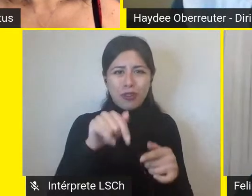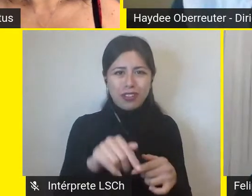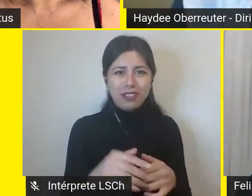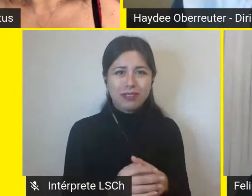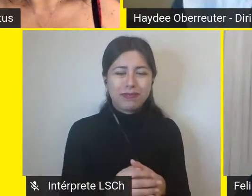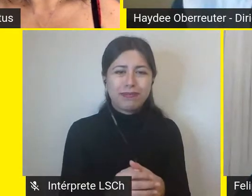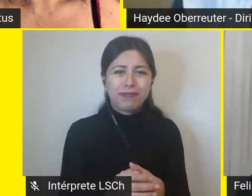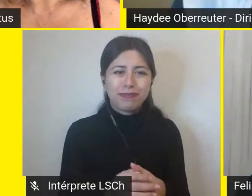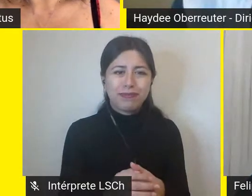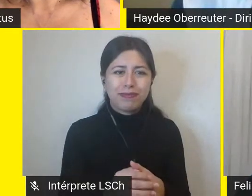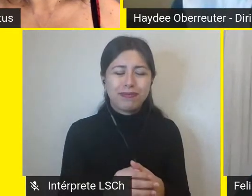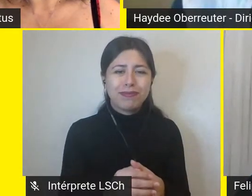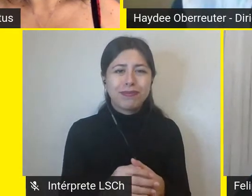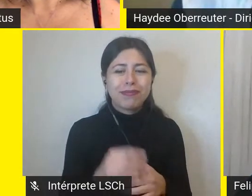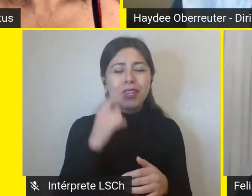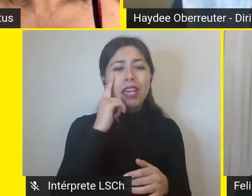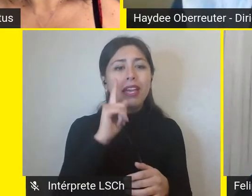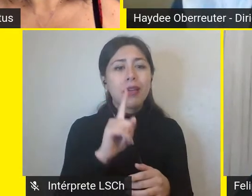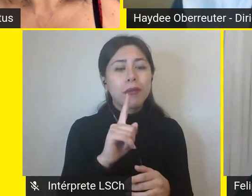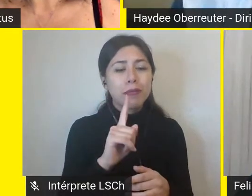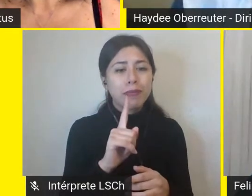decir que